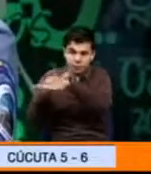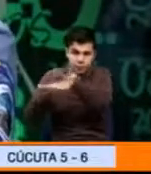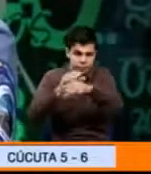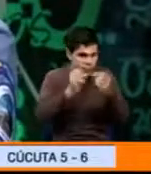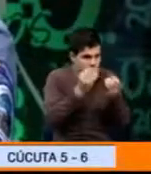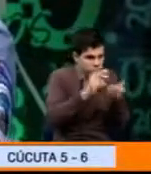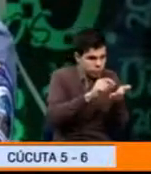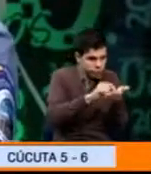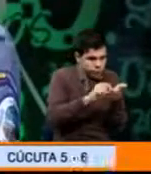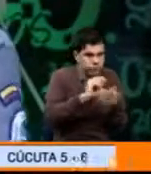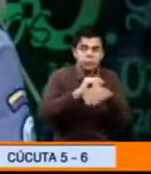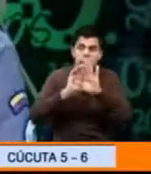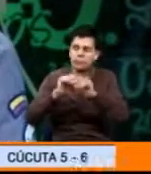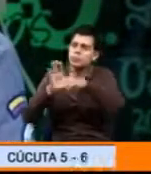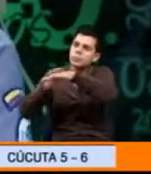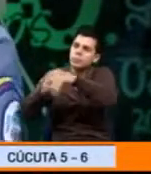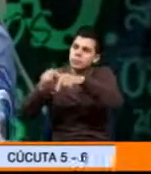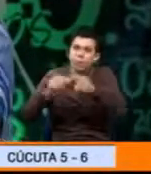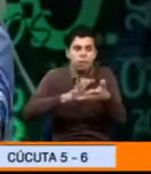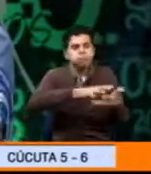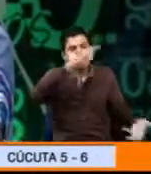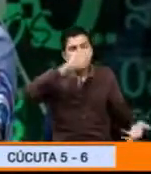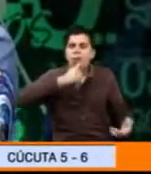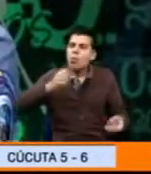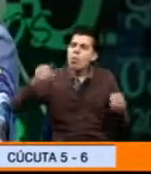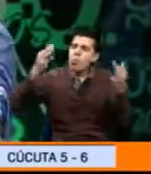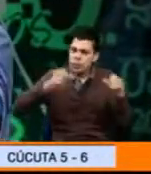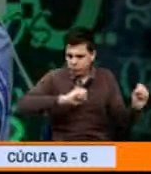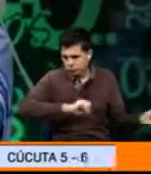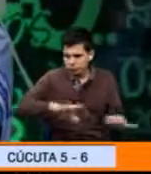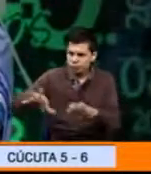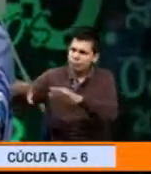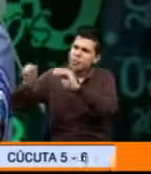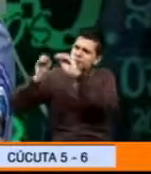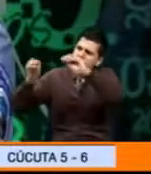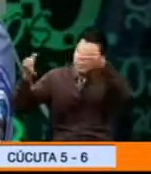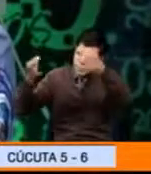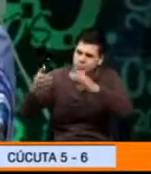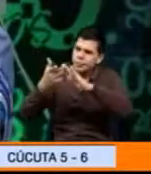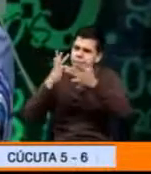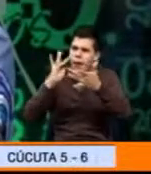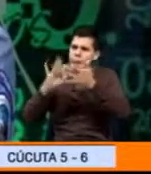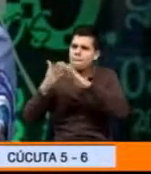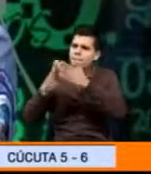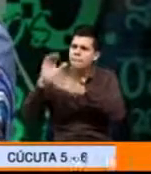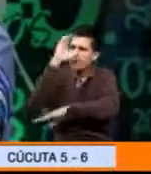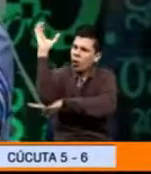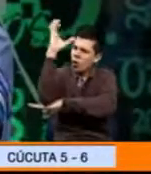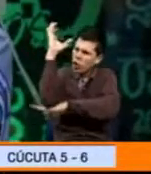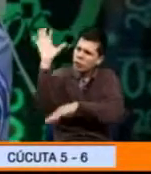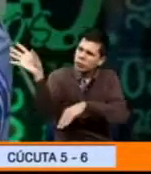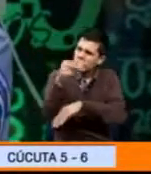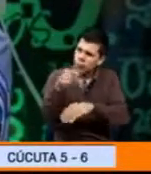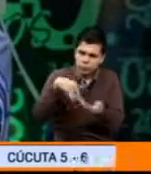este es el potencial hídrico que va a tener la región y con esto vamos a garantizar que habrá agua para los colombianos del nororiente, para los